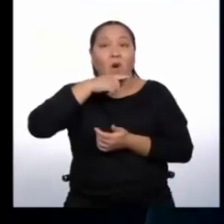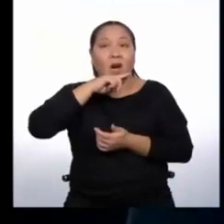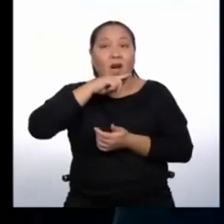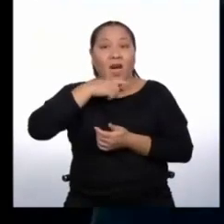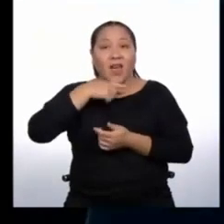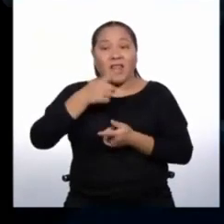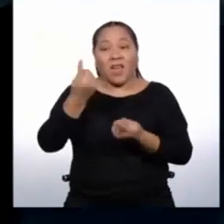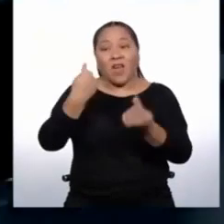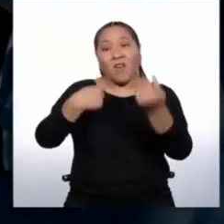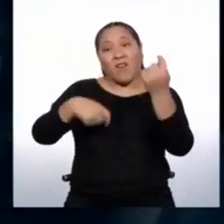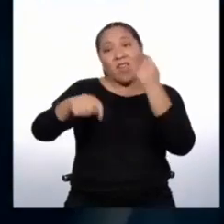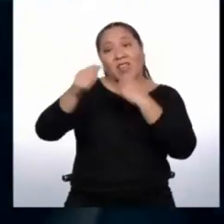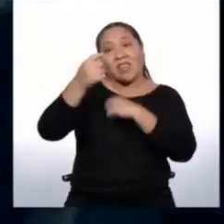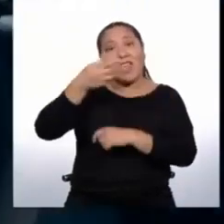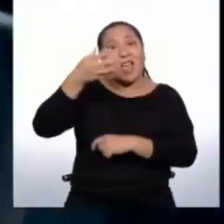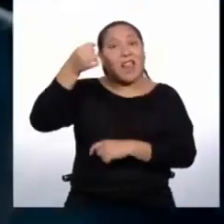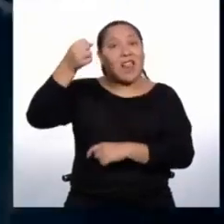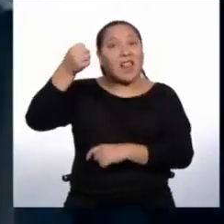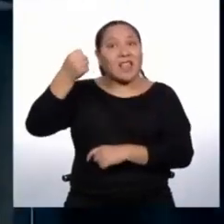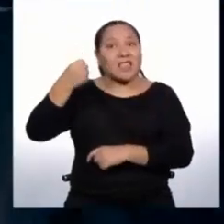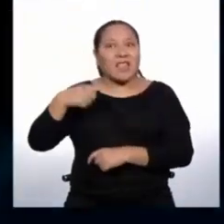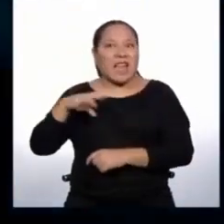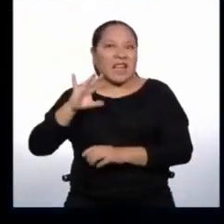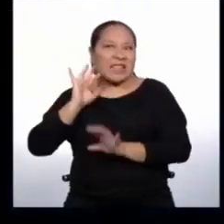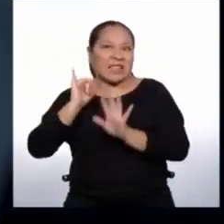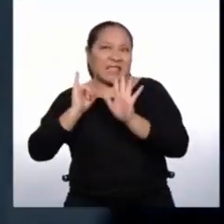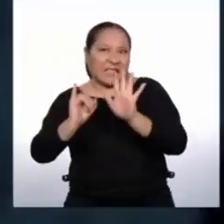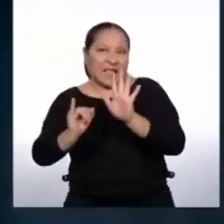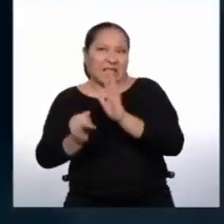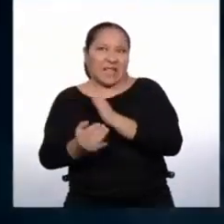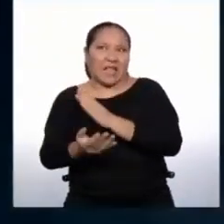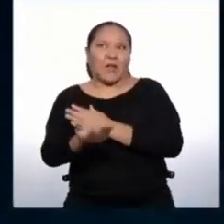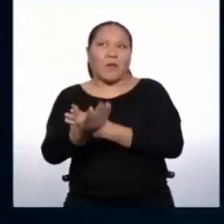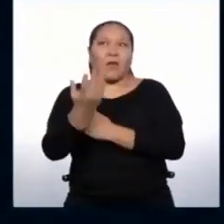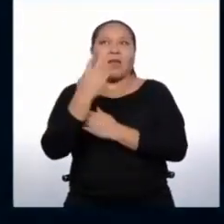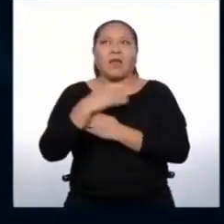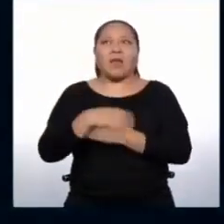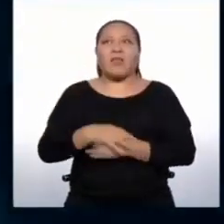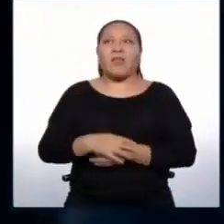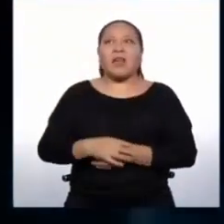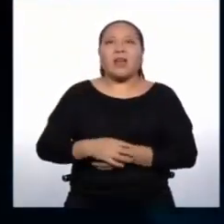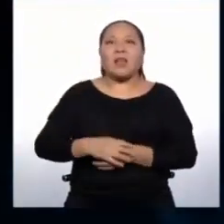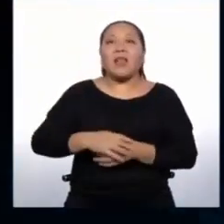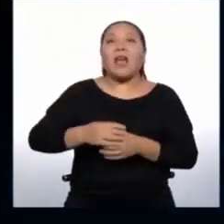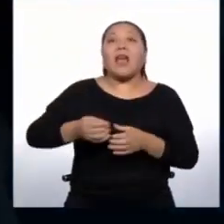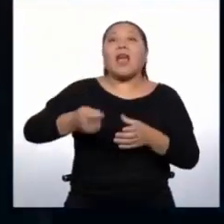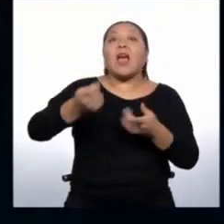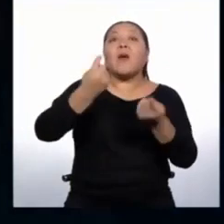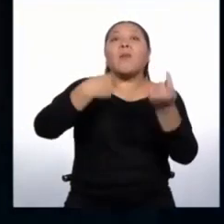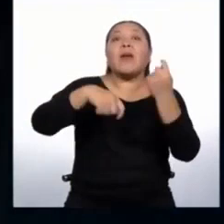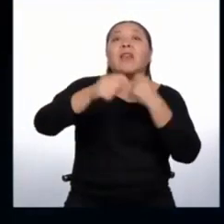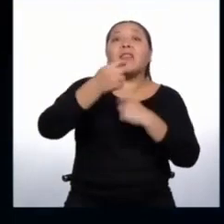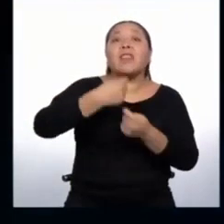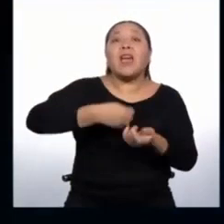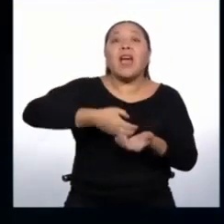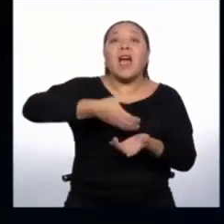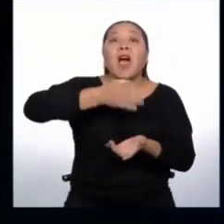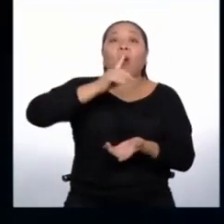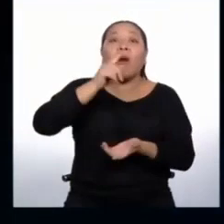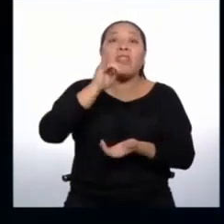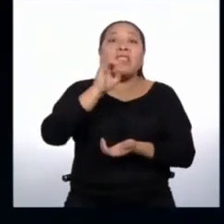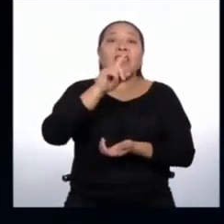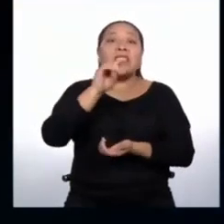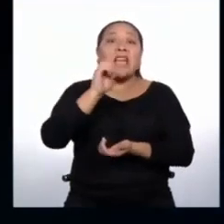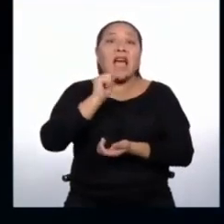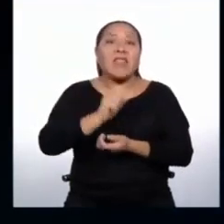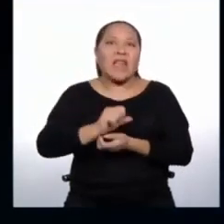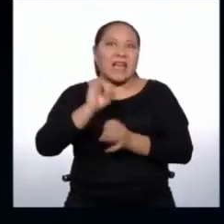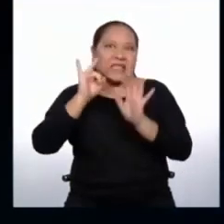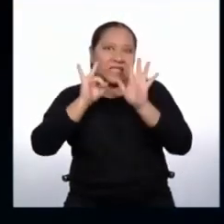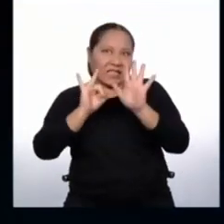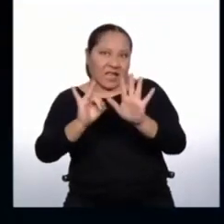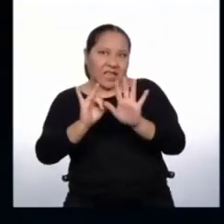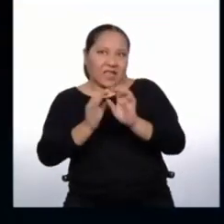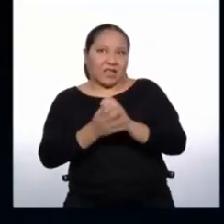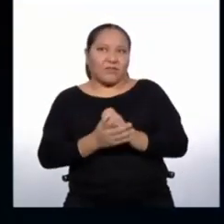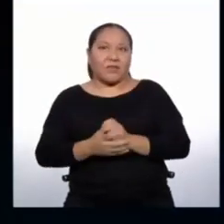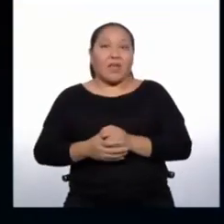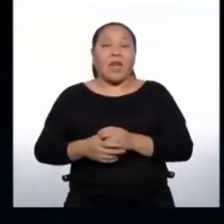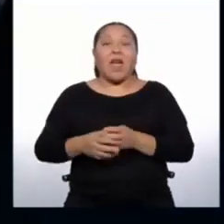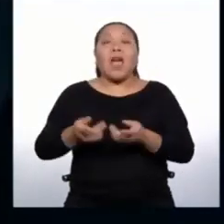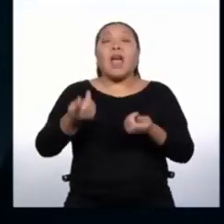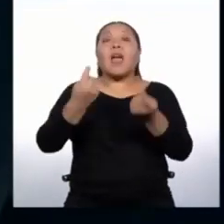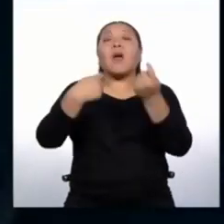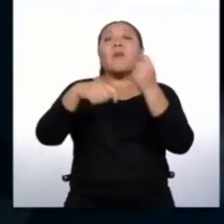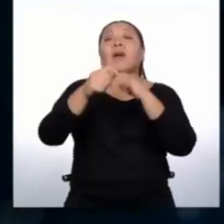mañana. La tisanera y la chichera de Terranova daban las 7. El bizcochero y la vendedora de